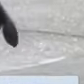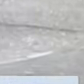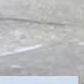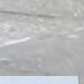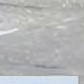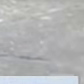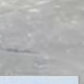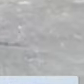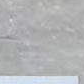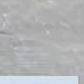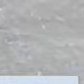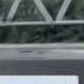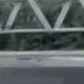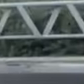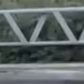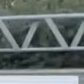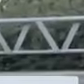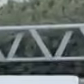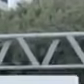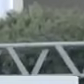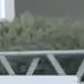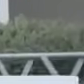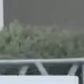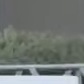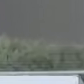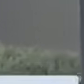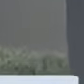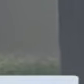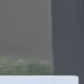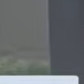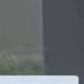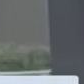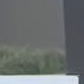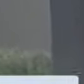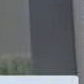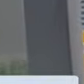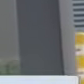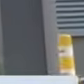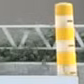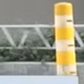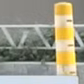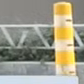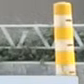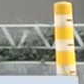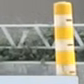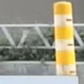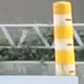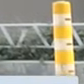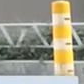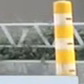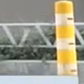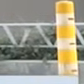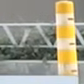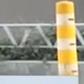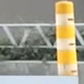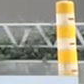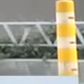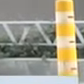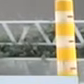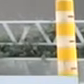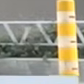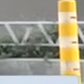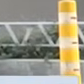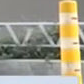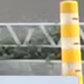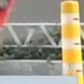Este domingo, en la estación central, entre la línea naranja y roja del teleférico, la feria de adopciones. No compres un animalito,